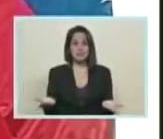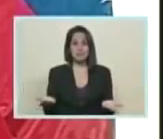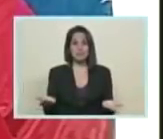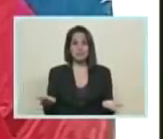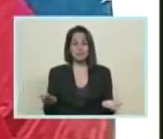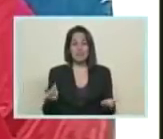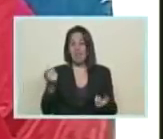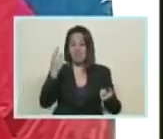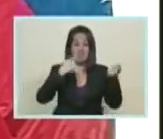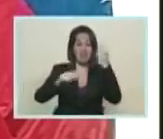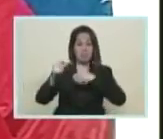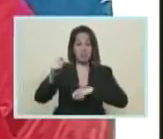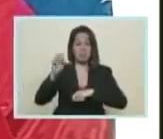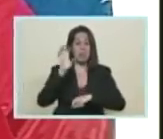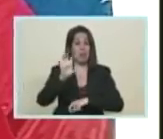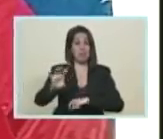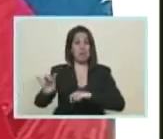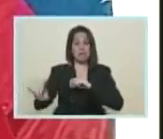de vendepatria.